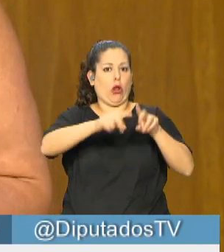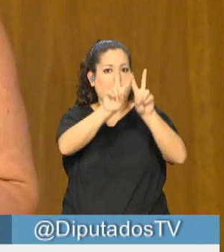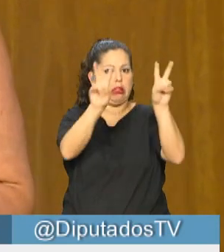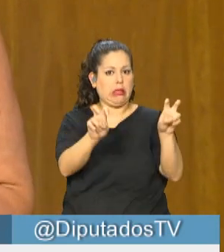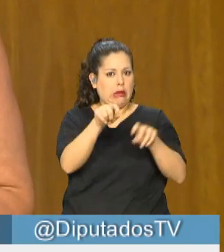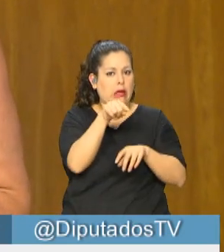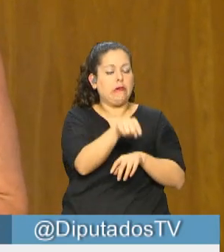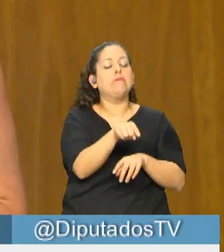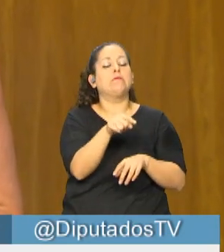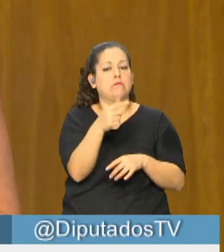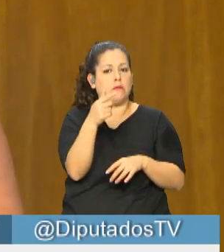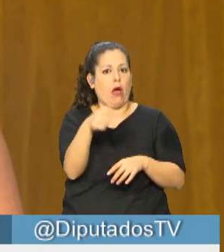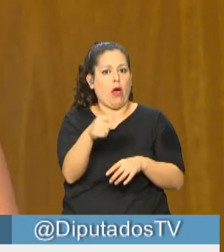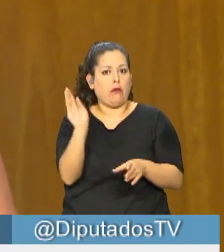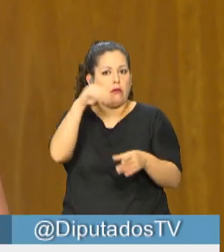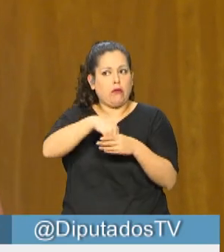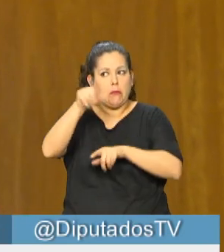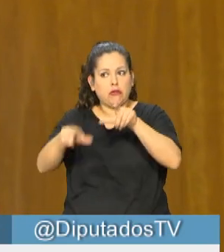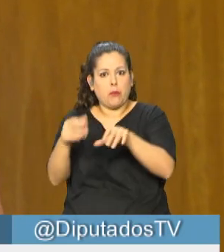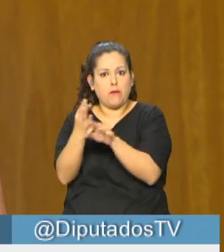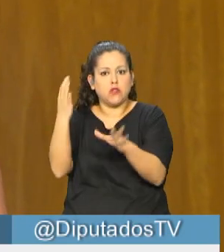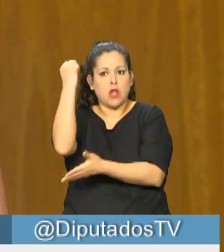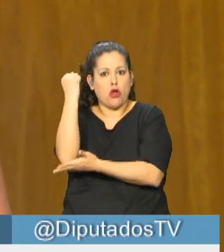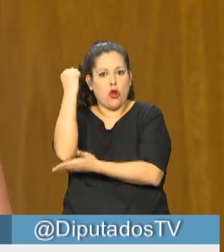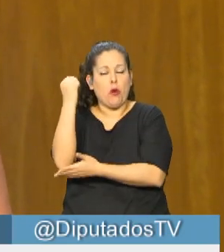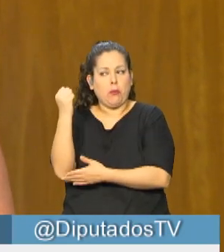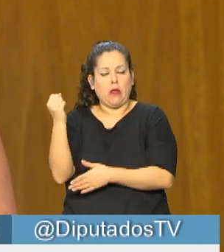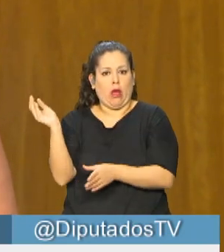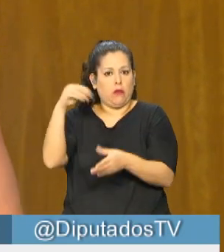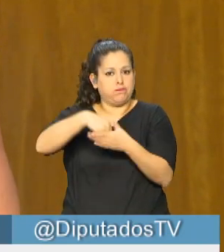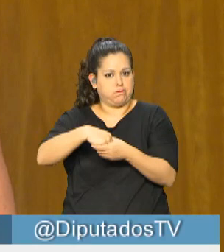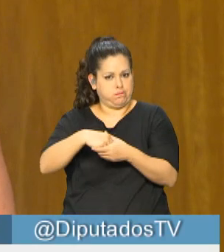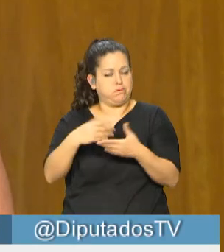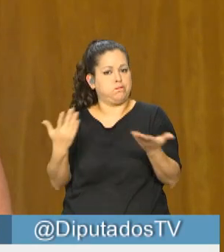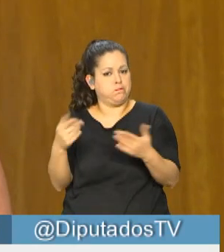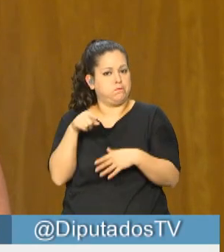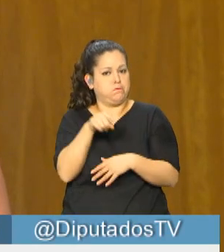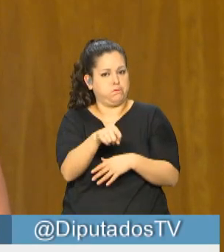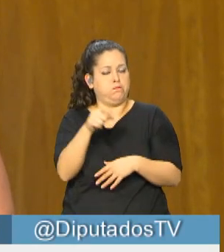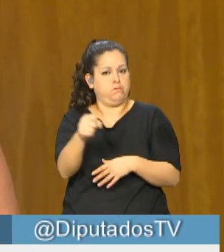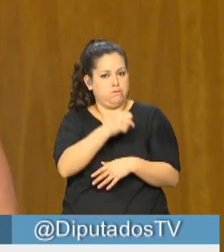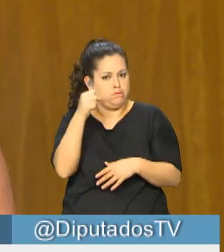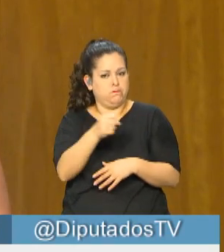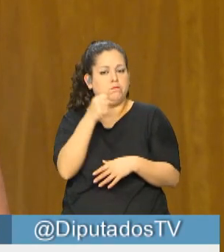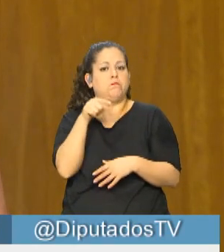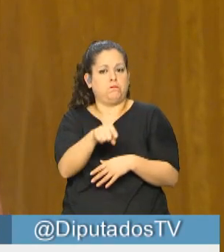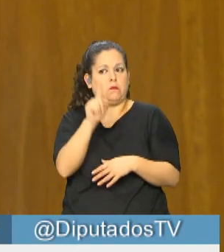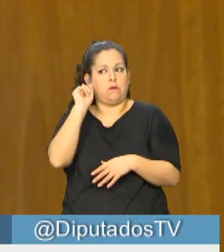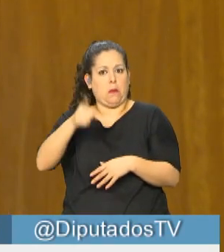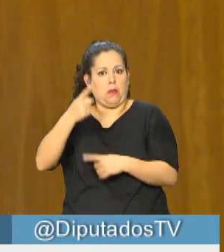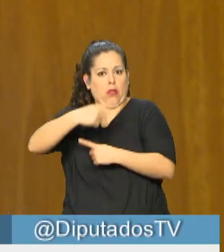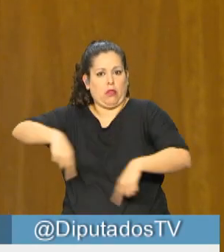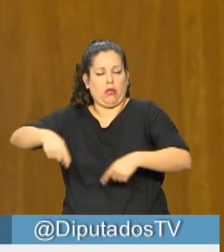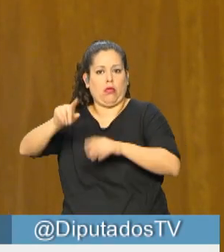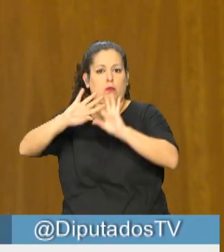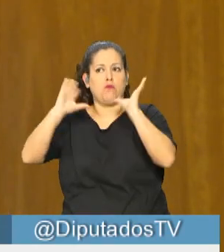por supuesto, a los economistas, a todos los especialistas en finanzas y que tiene un correlato muy importante en los mercados, pero no